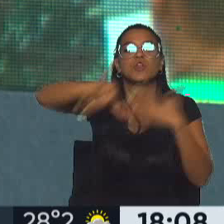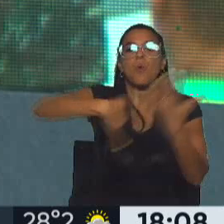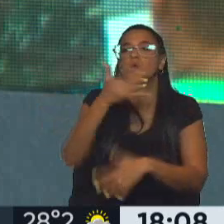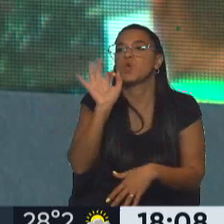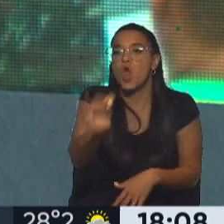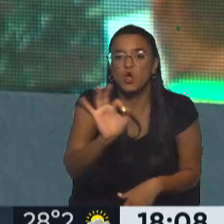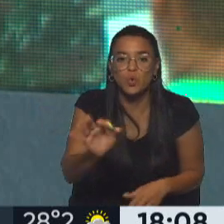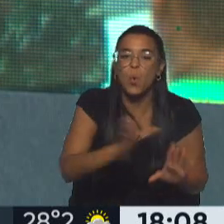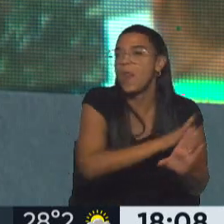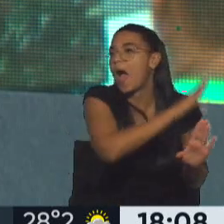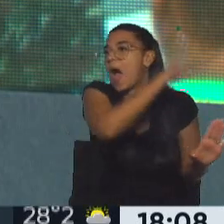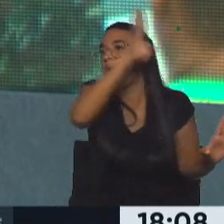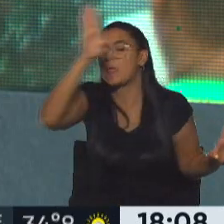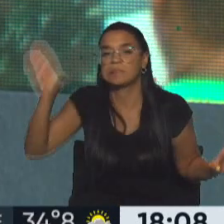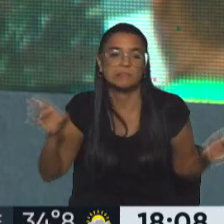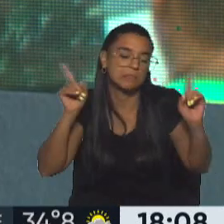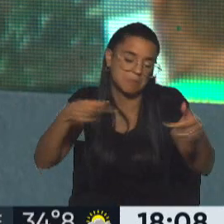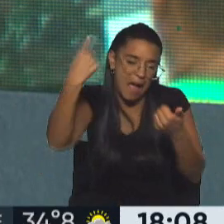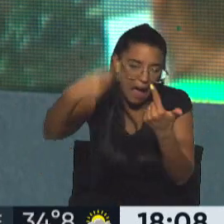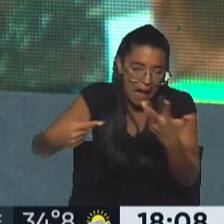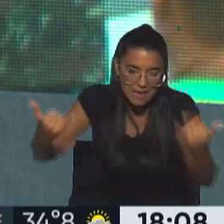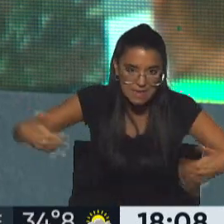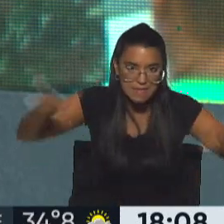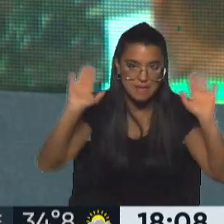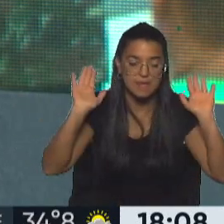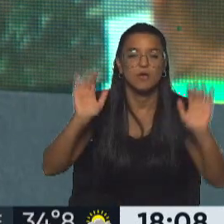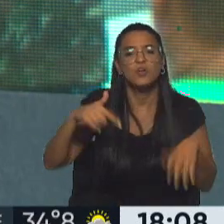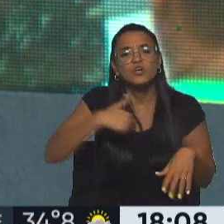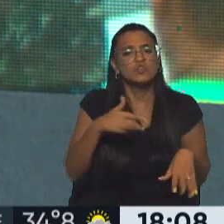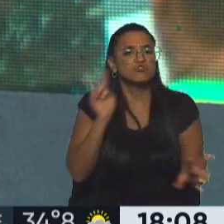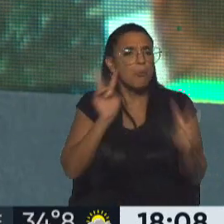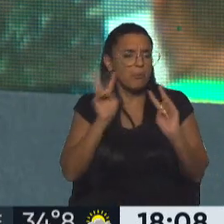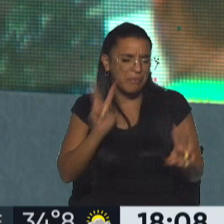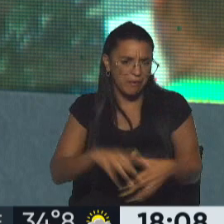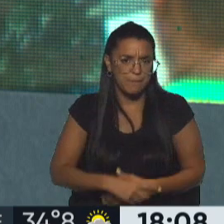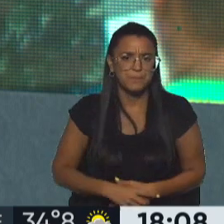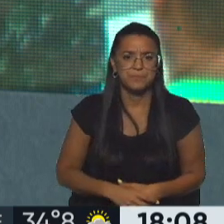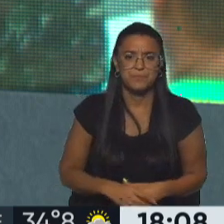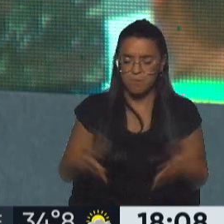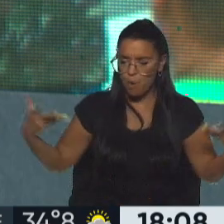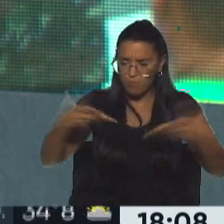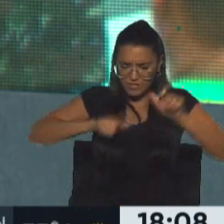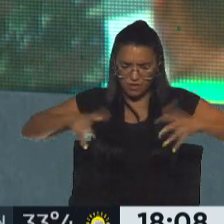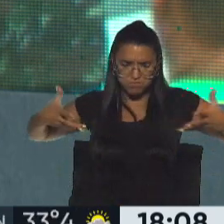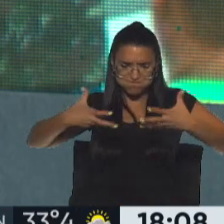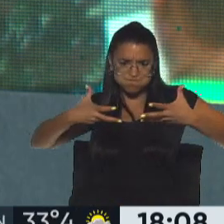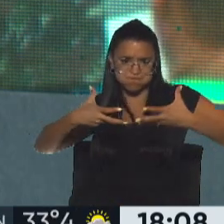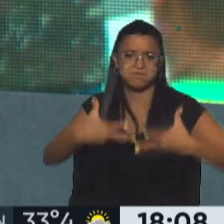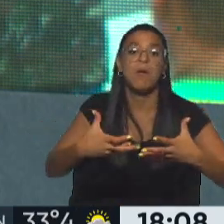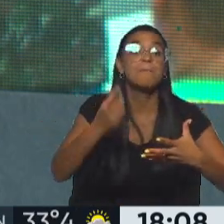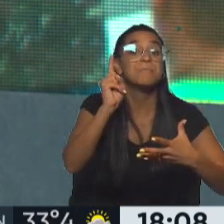revolución de octubre hasta la que se te ocurra yo voy a entrar en malón pero